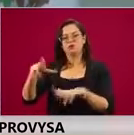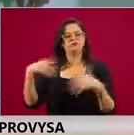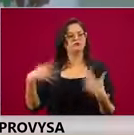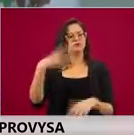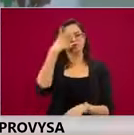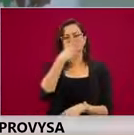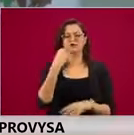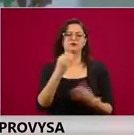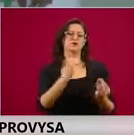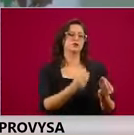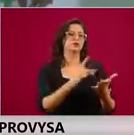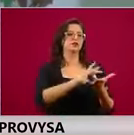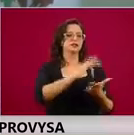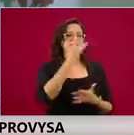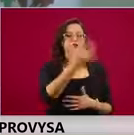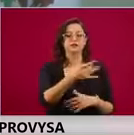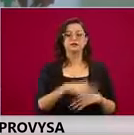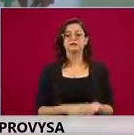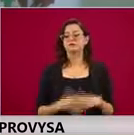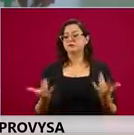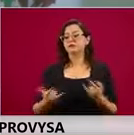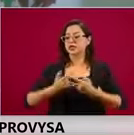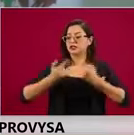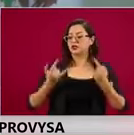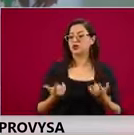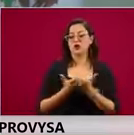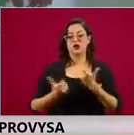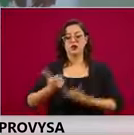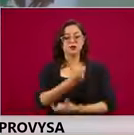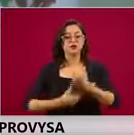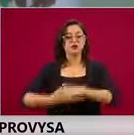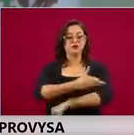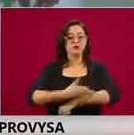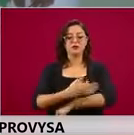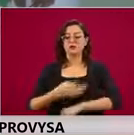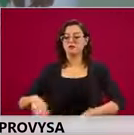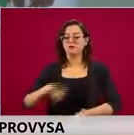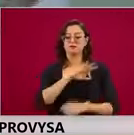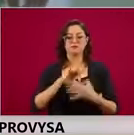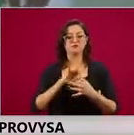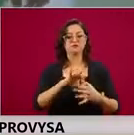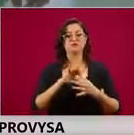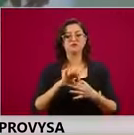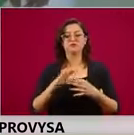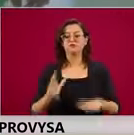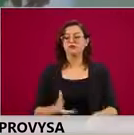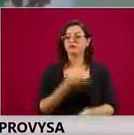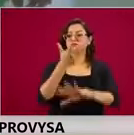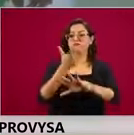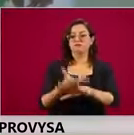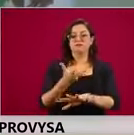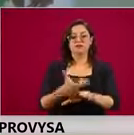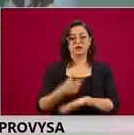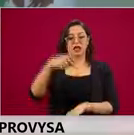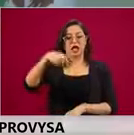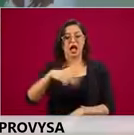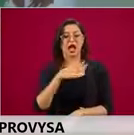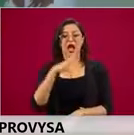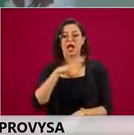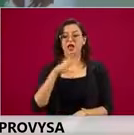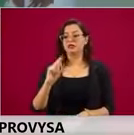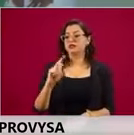bellísima. Nos une el comercio, la historia, la familia, la fe. Estados Unidos alberga a